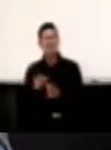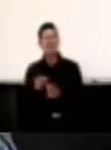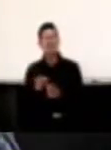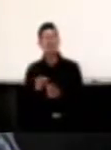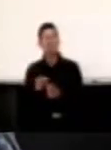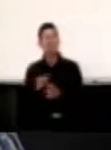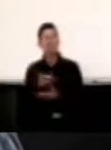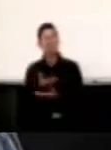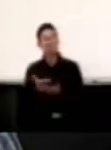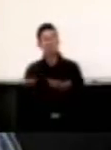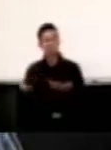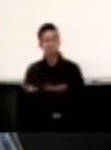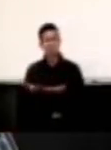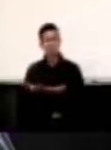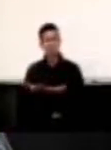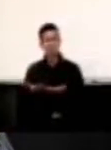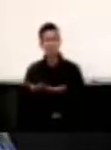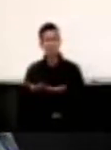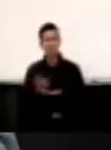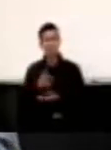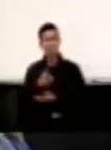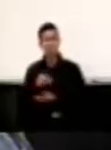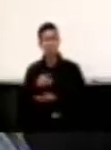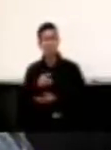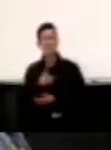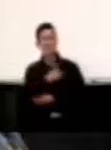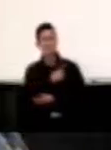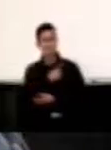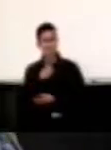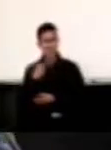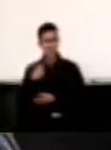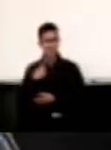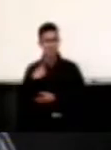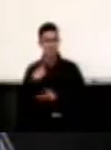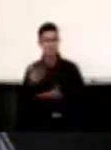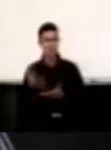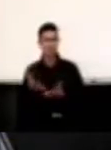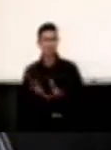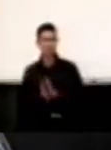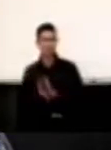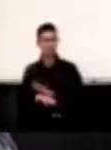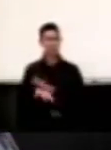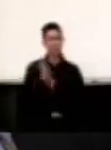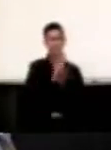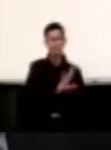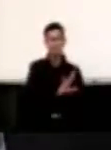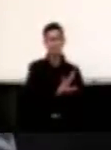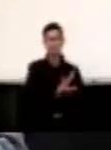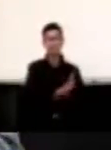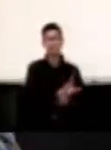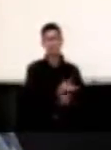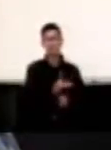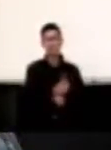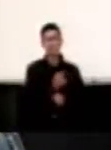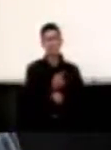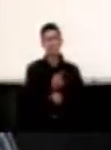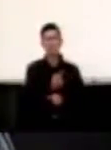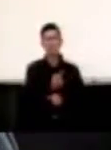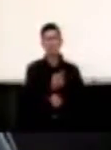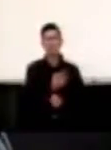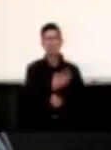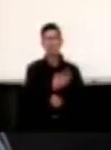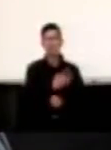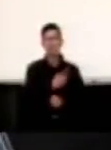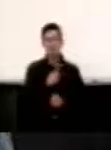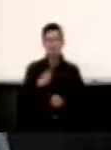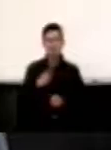saben que deben institucionalizarse si quieren seguir gobernando, porque siguen dependiendo como en otro momento le sucedió